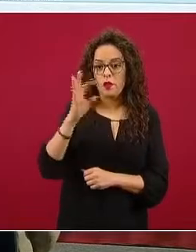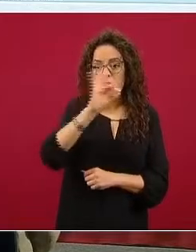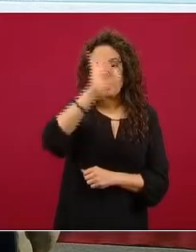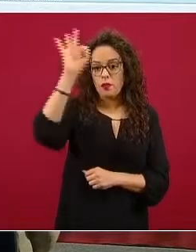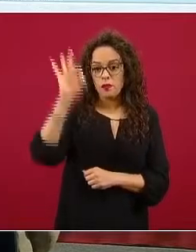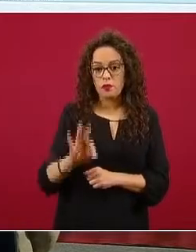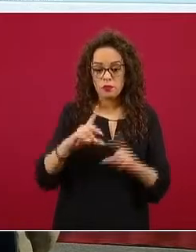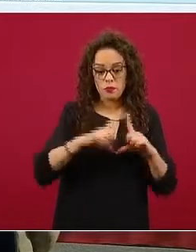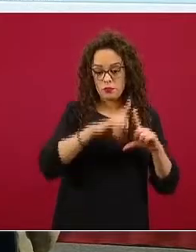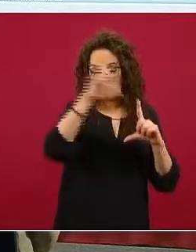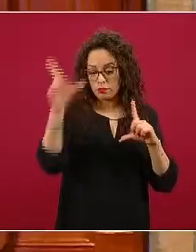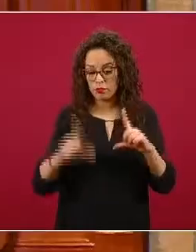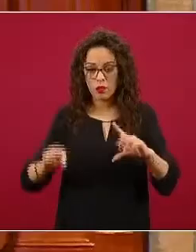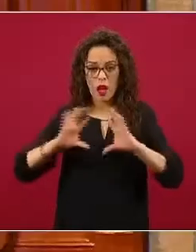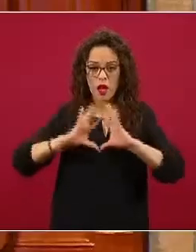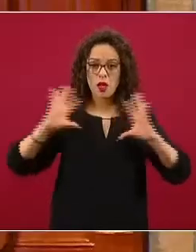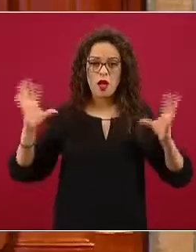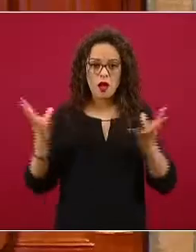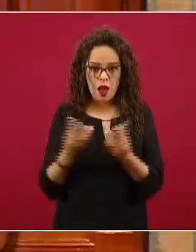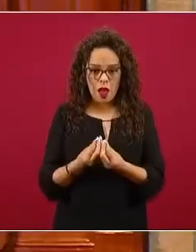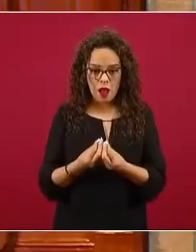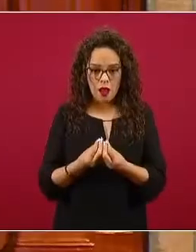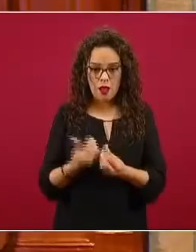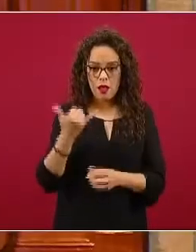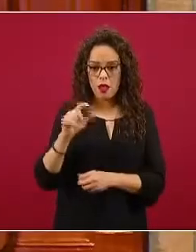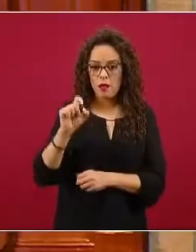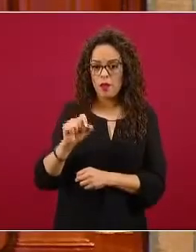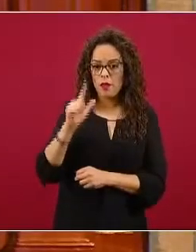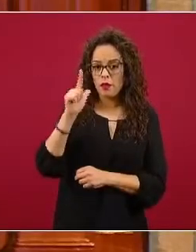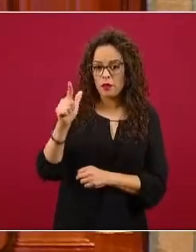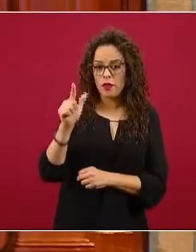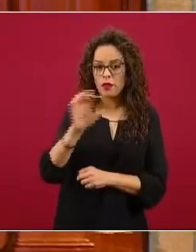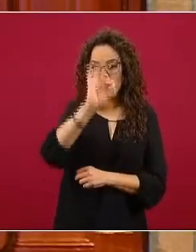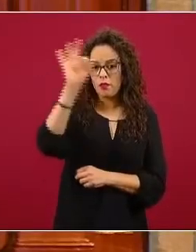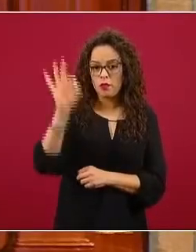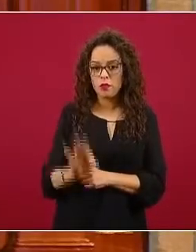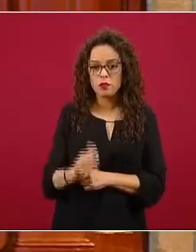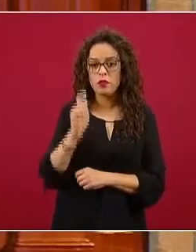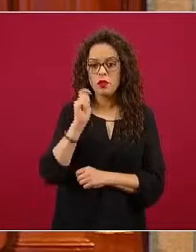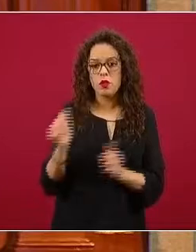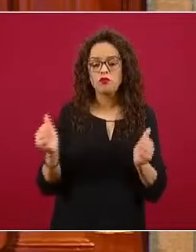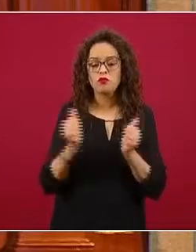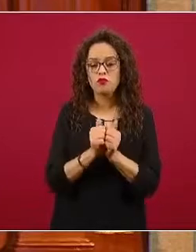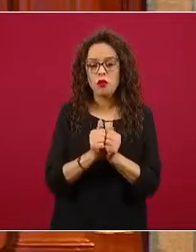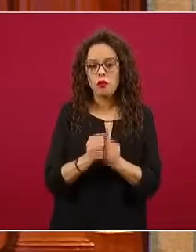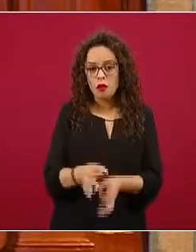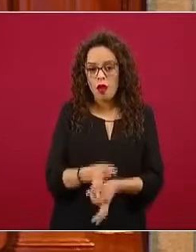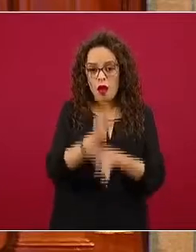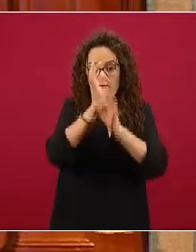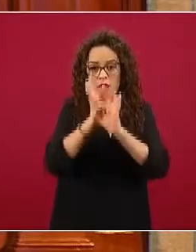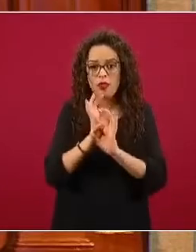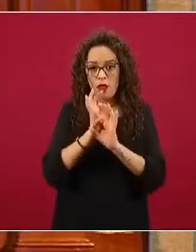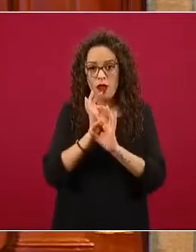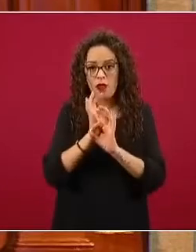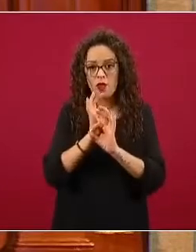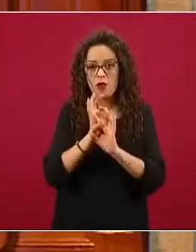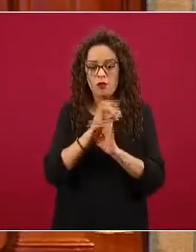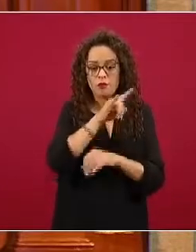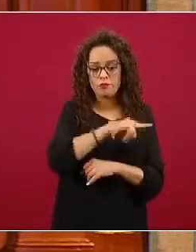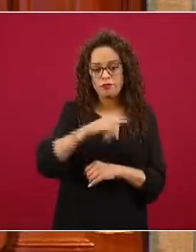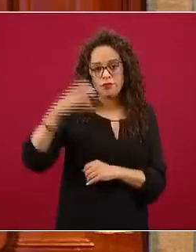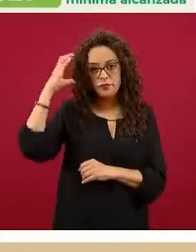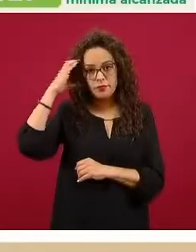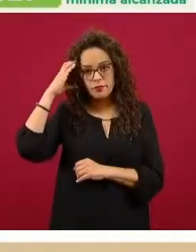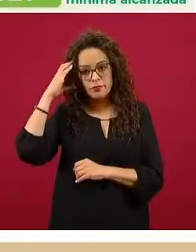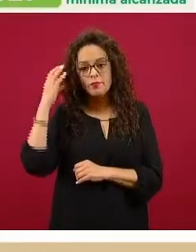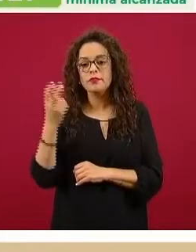ocupación general y 27% la ocupación con ventilador, y sabemos, como lo vimos el día de ayer y lo